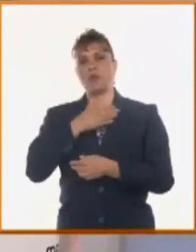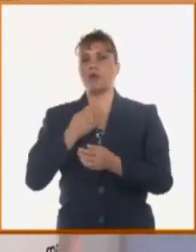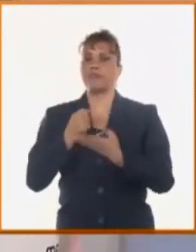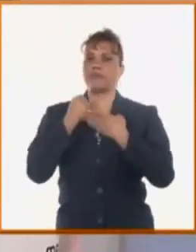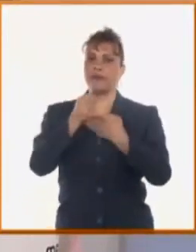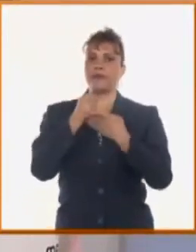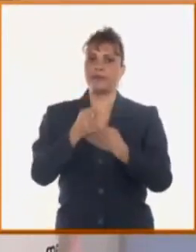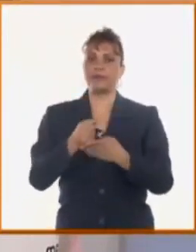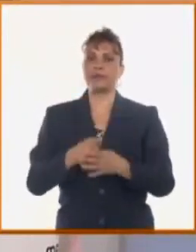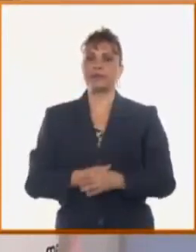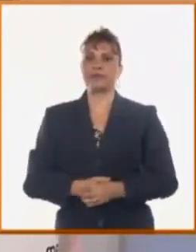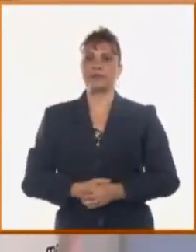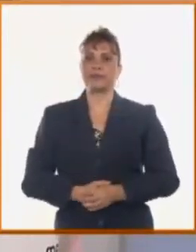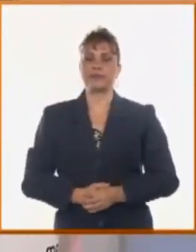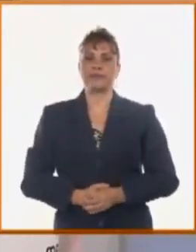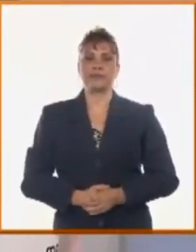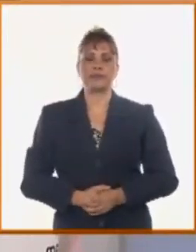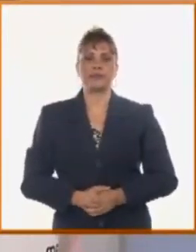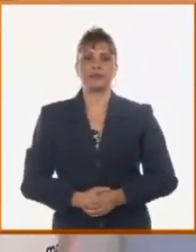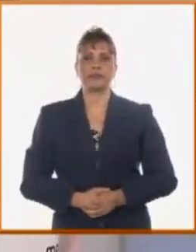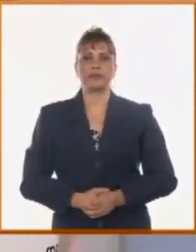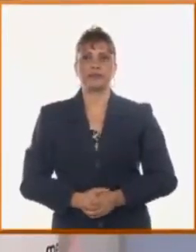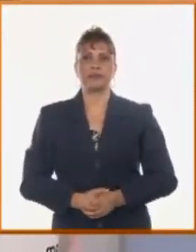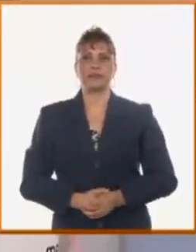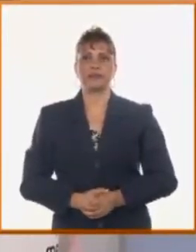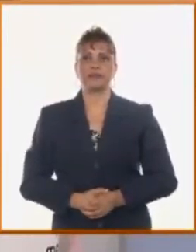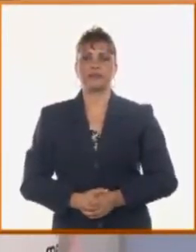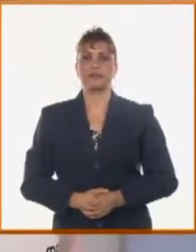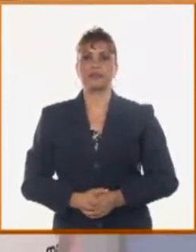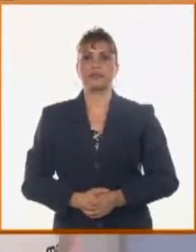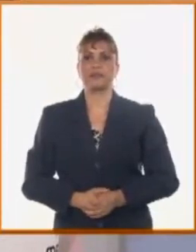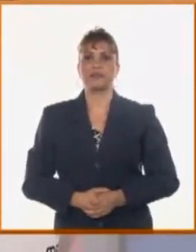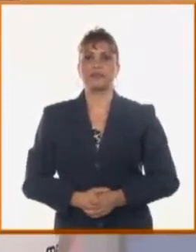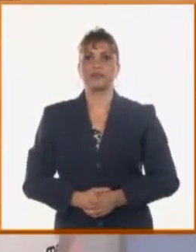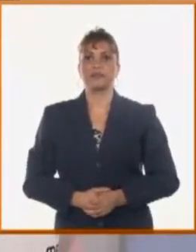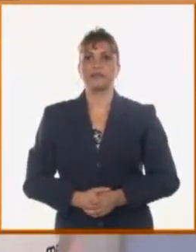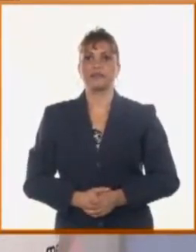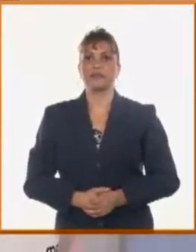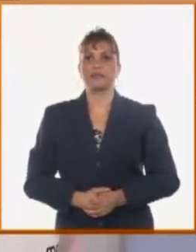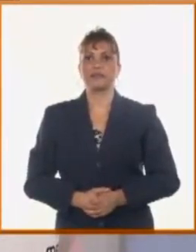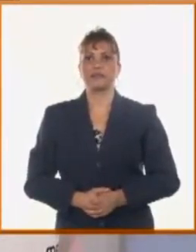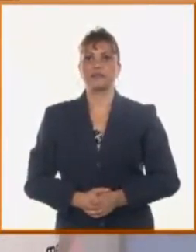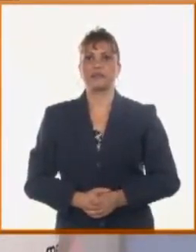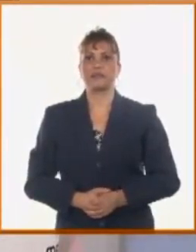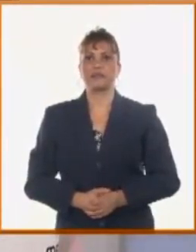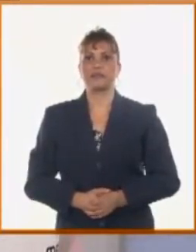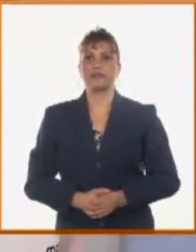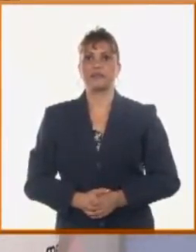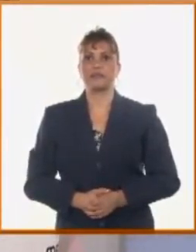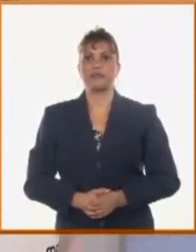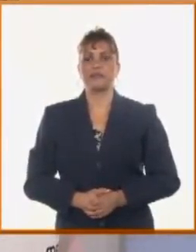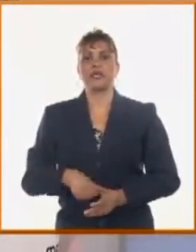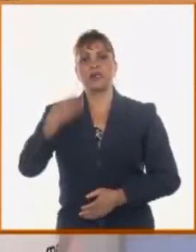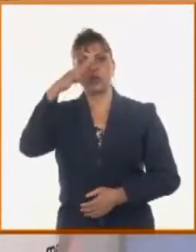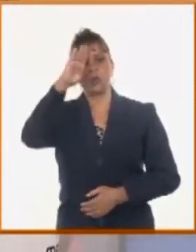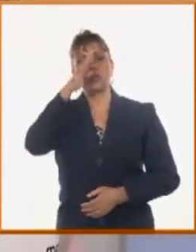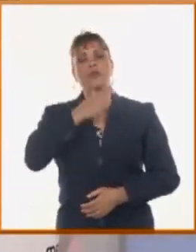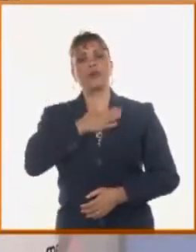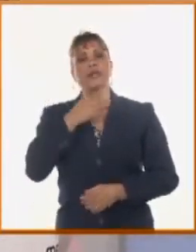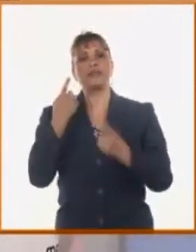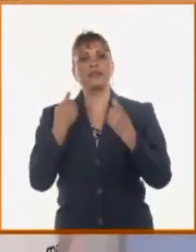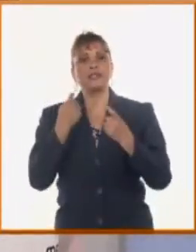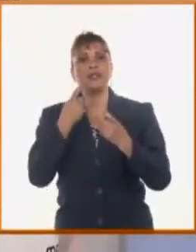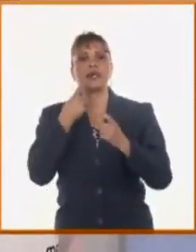país, y que necesita desarrollar también las capacidades de innovación para los modelos de